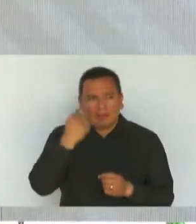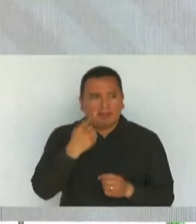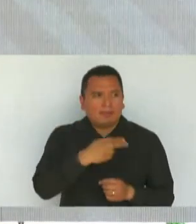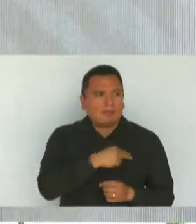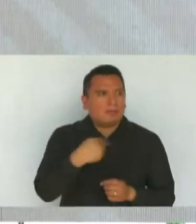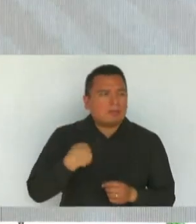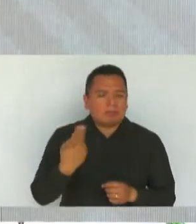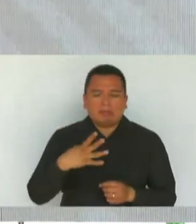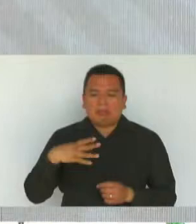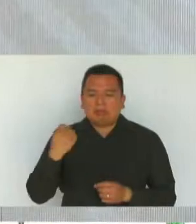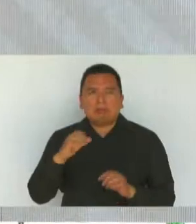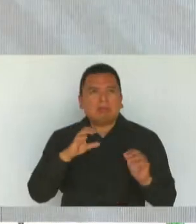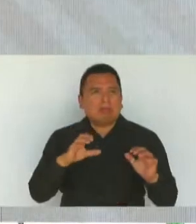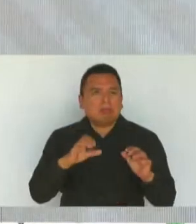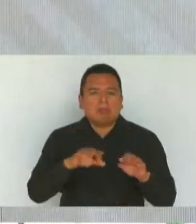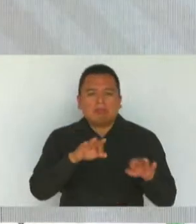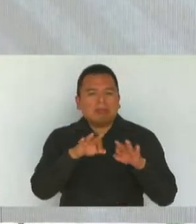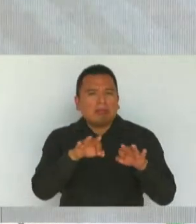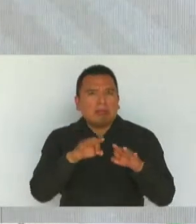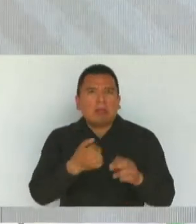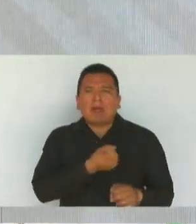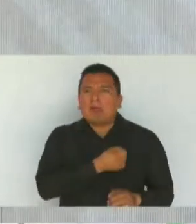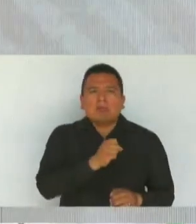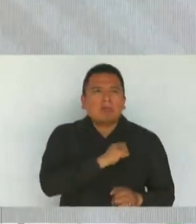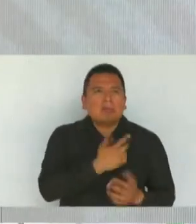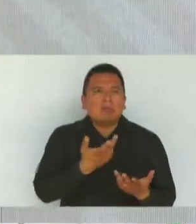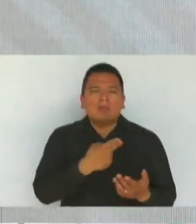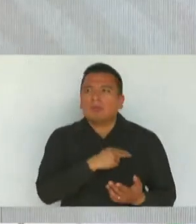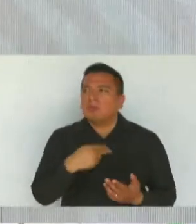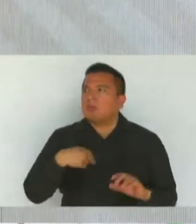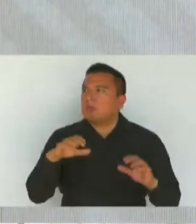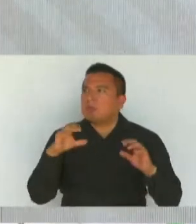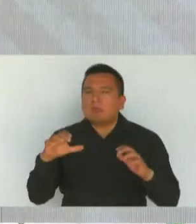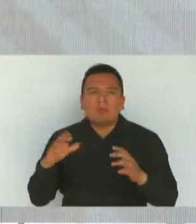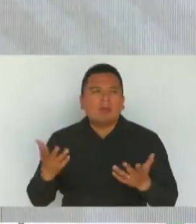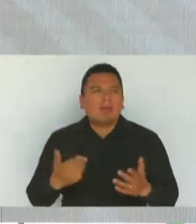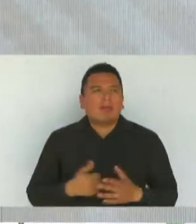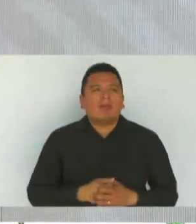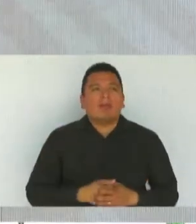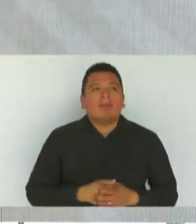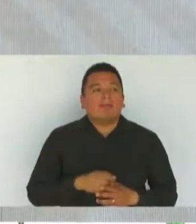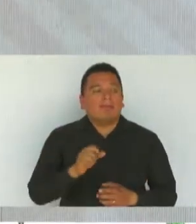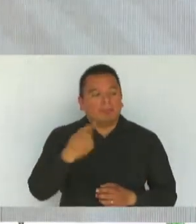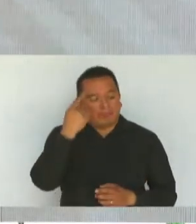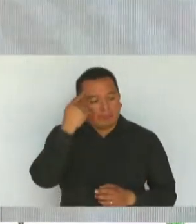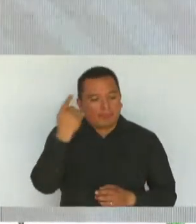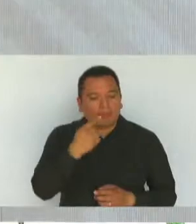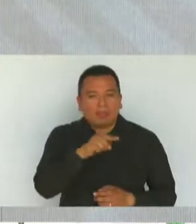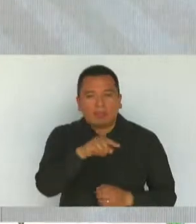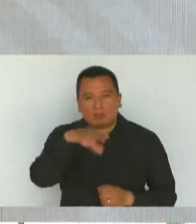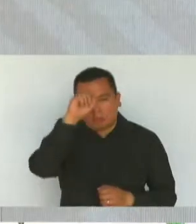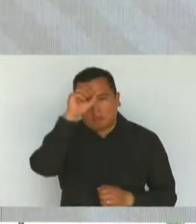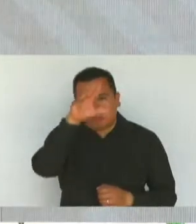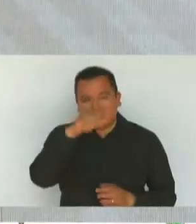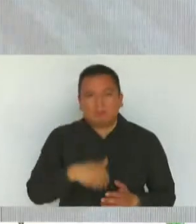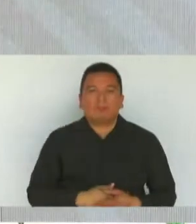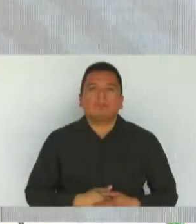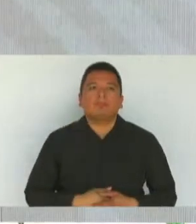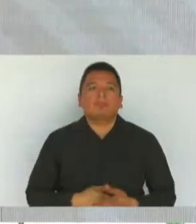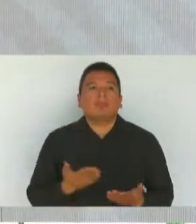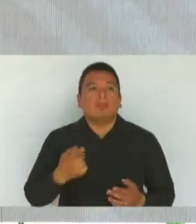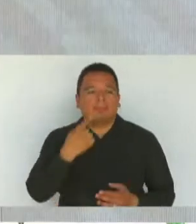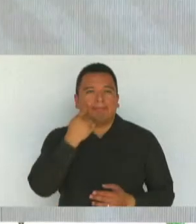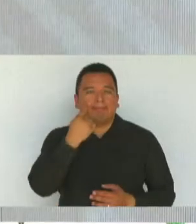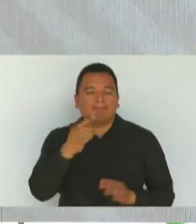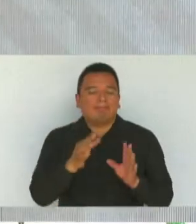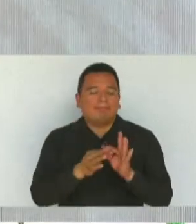reto de la seguridad en el trabajo, de generar estos entornos saludables, particularmente para el sector de la minería. Un dato que solo les voy